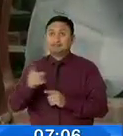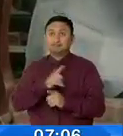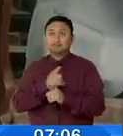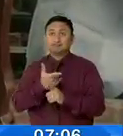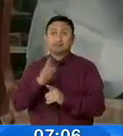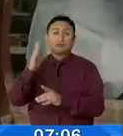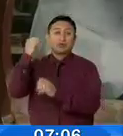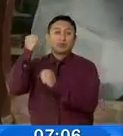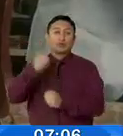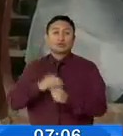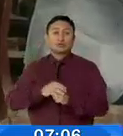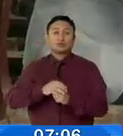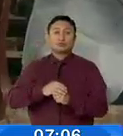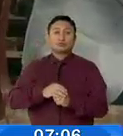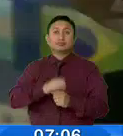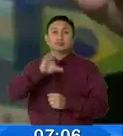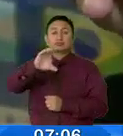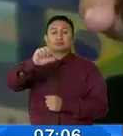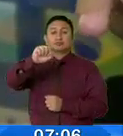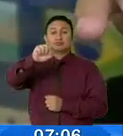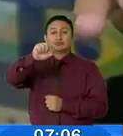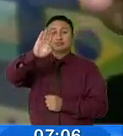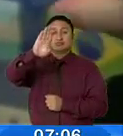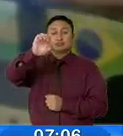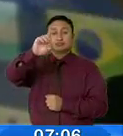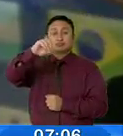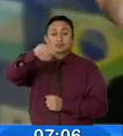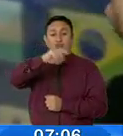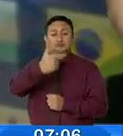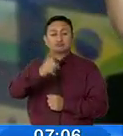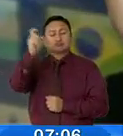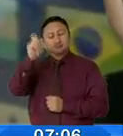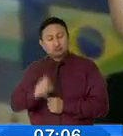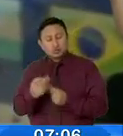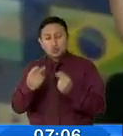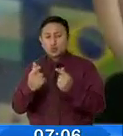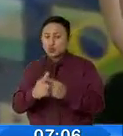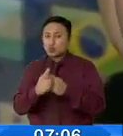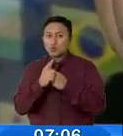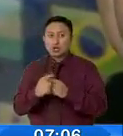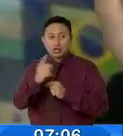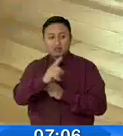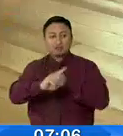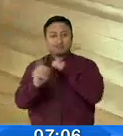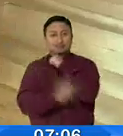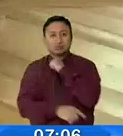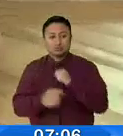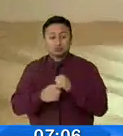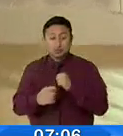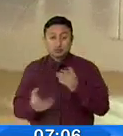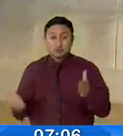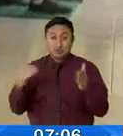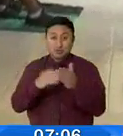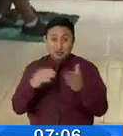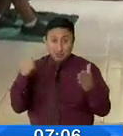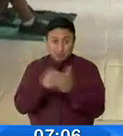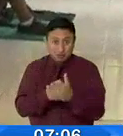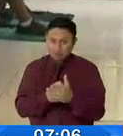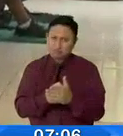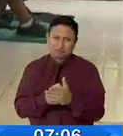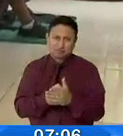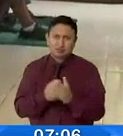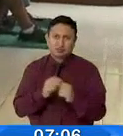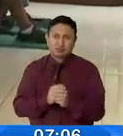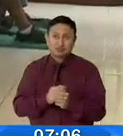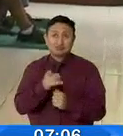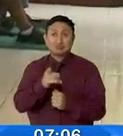fundaciones como CABAD insisten al gobierno nacional en que se tomen medidas urgentes para que estos siniestros de tránsito ya no ocurran y